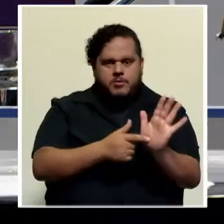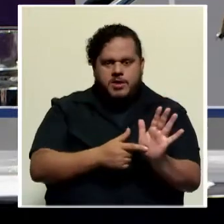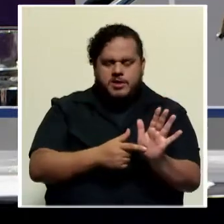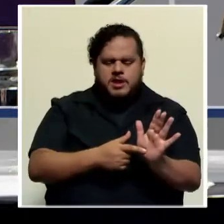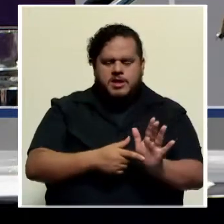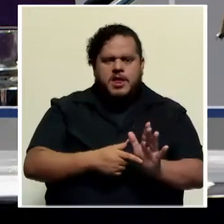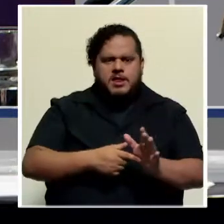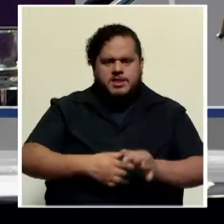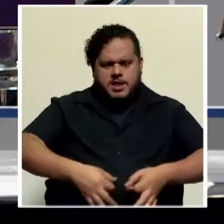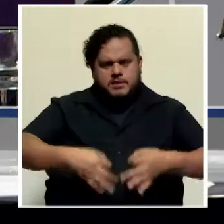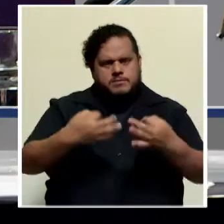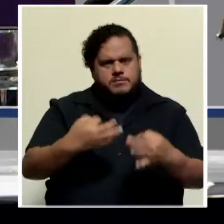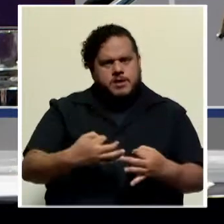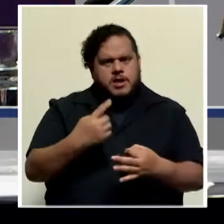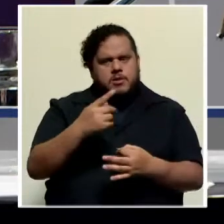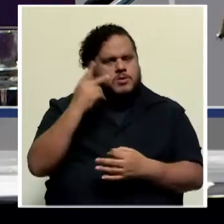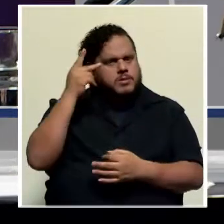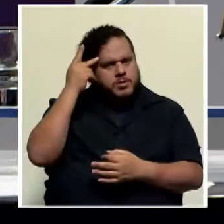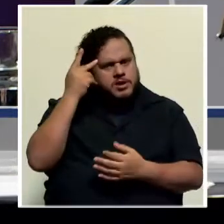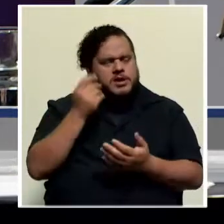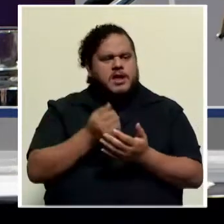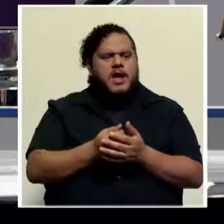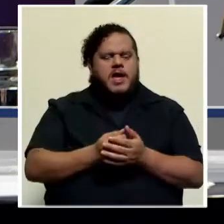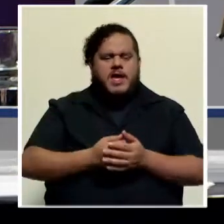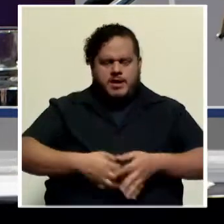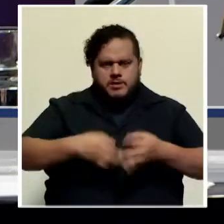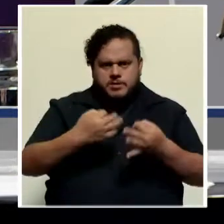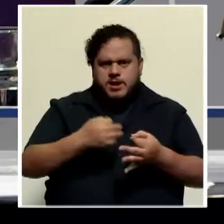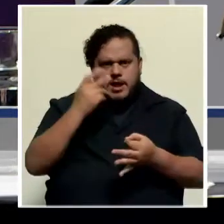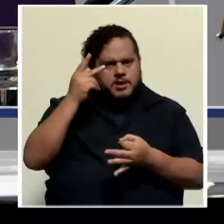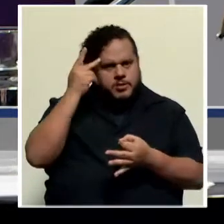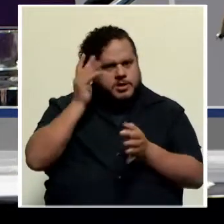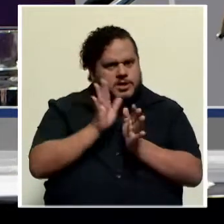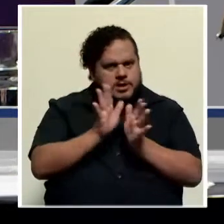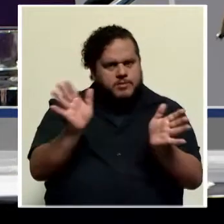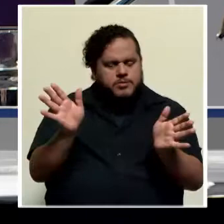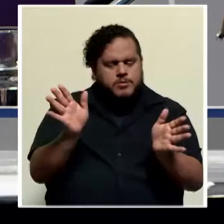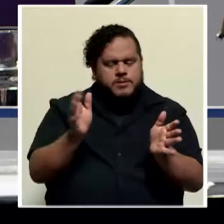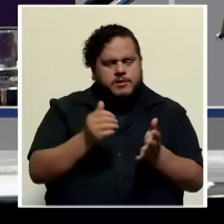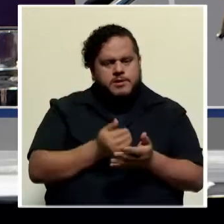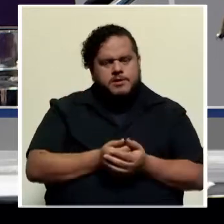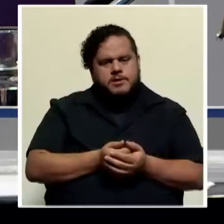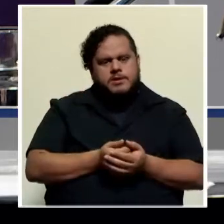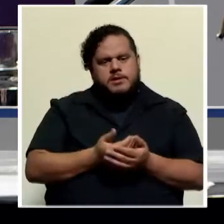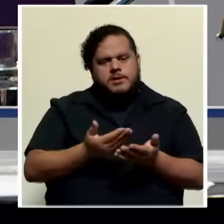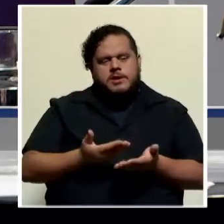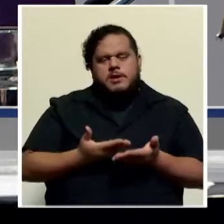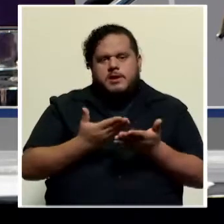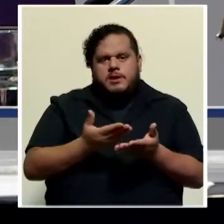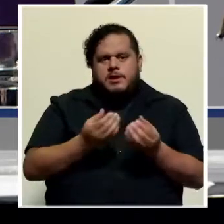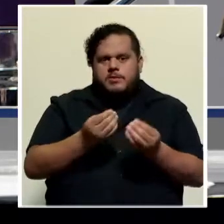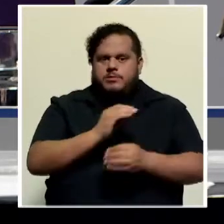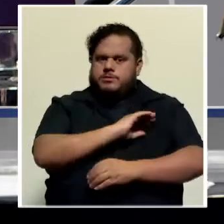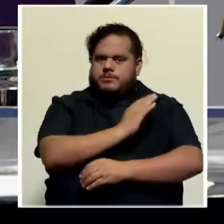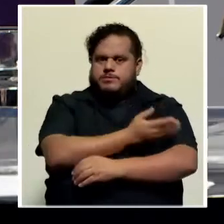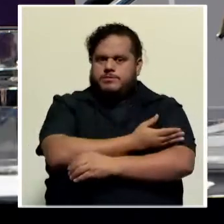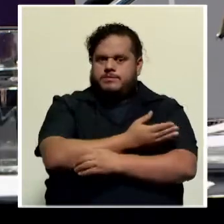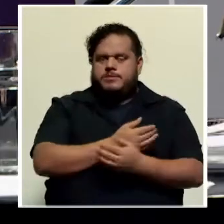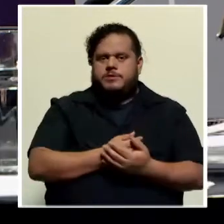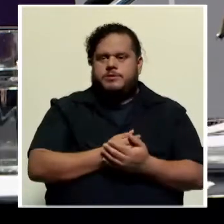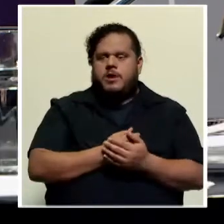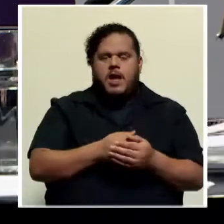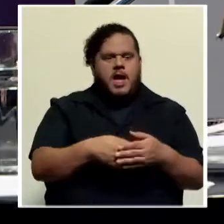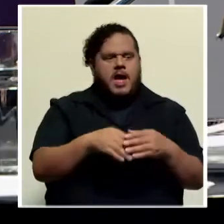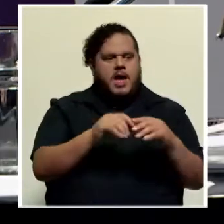en una política, en ratificar la política pública que le da mucho empoderamiento a